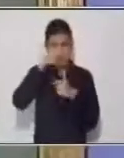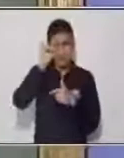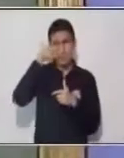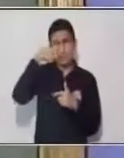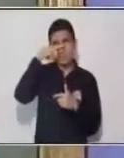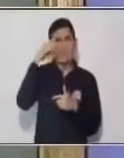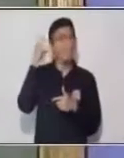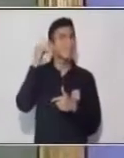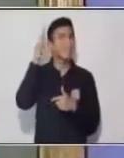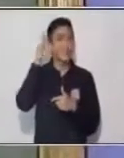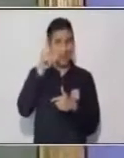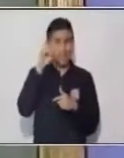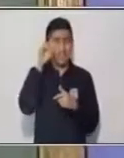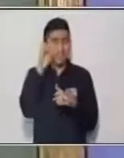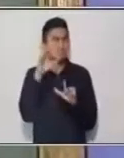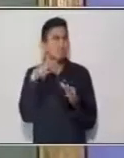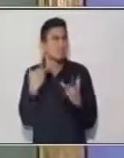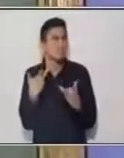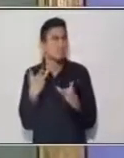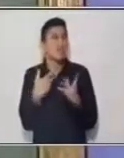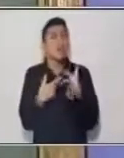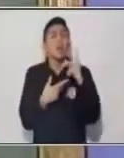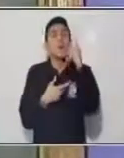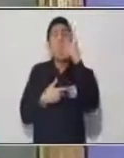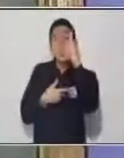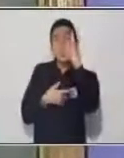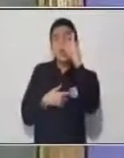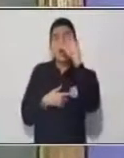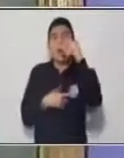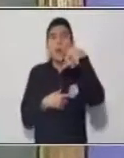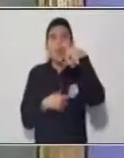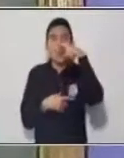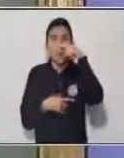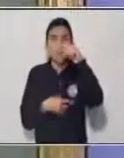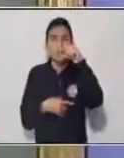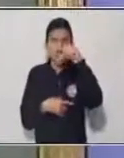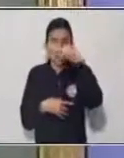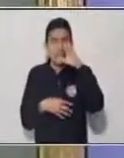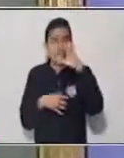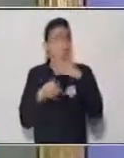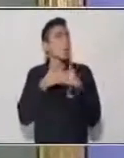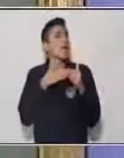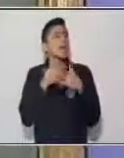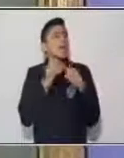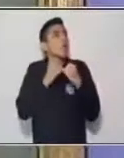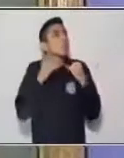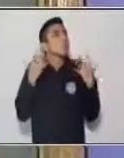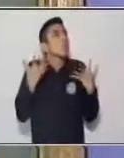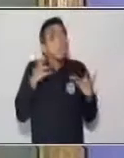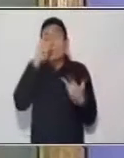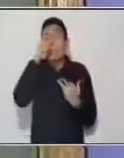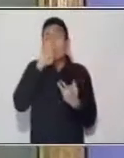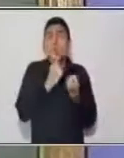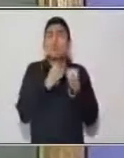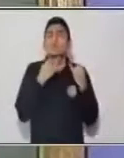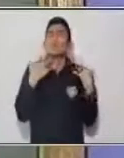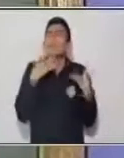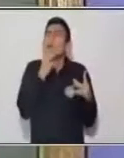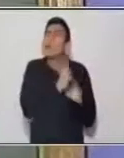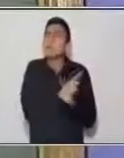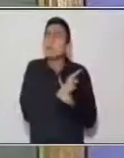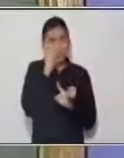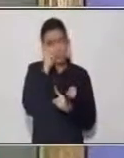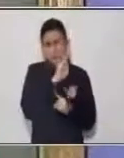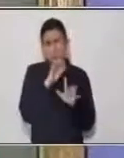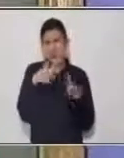0 es una constante, o sea, es cualquier número, ¿verdad? No hay un número exacto.